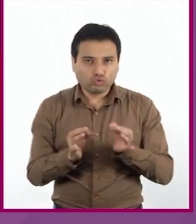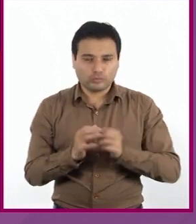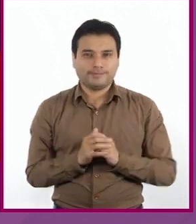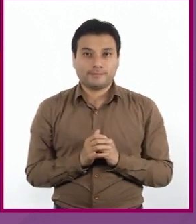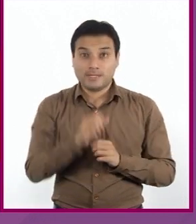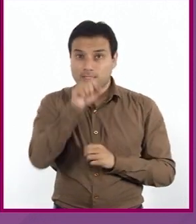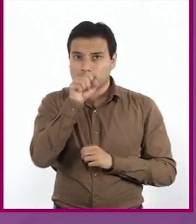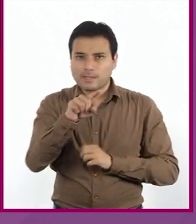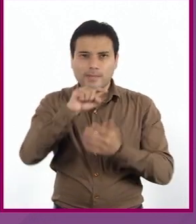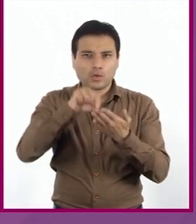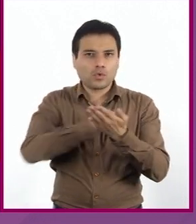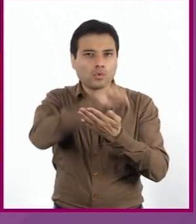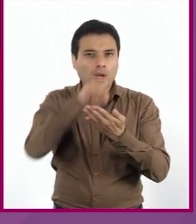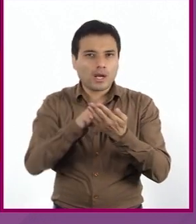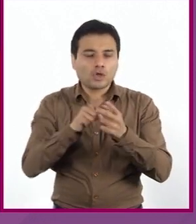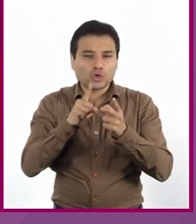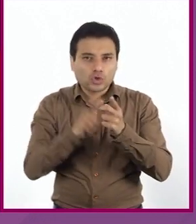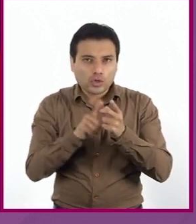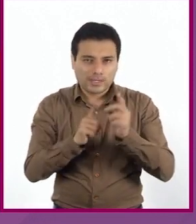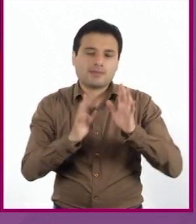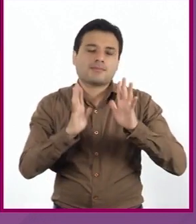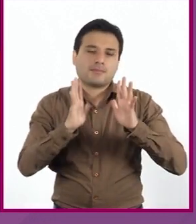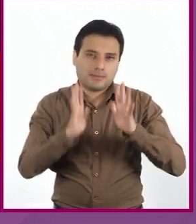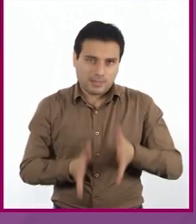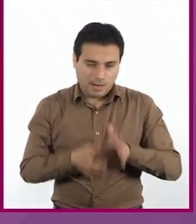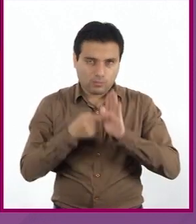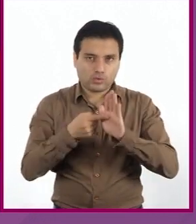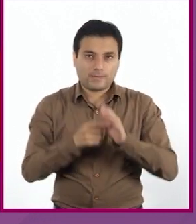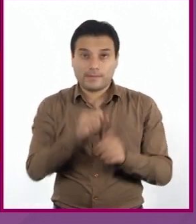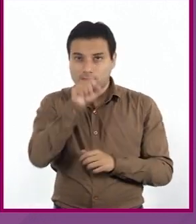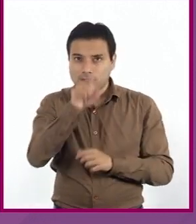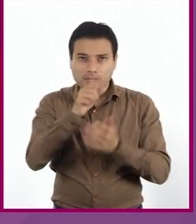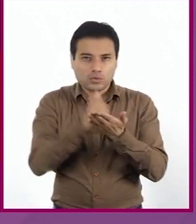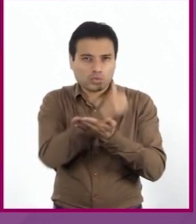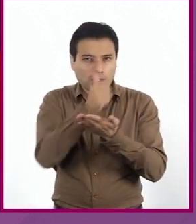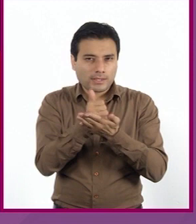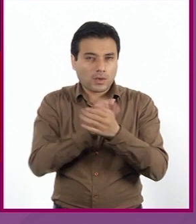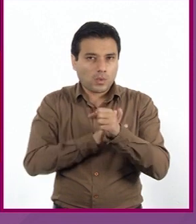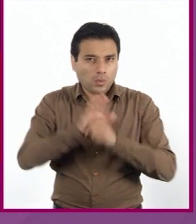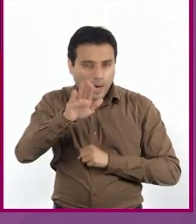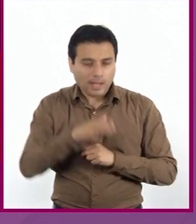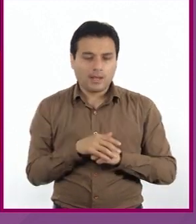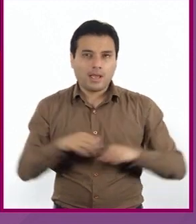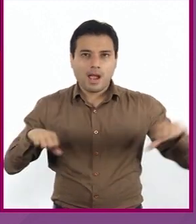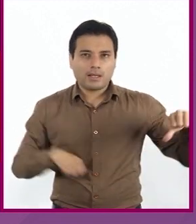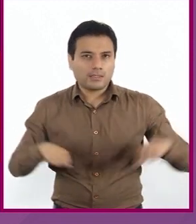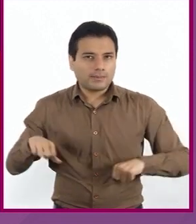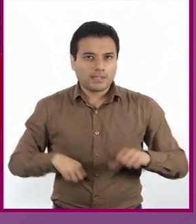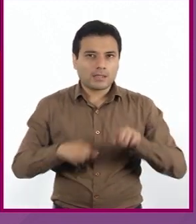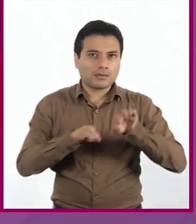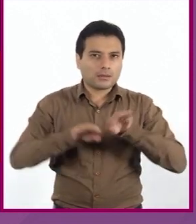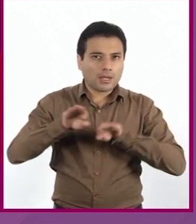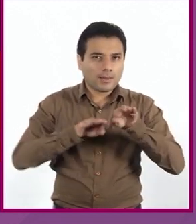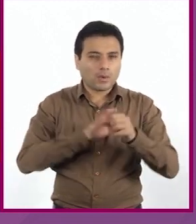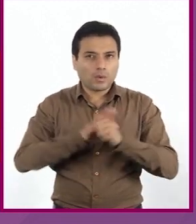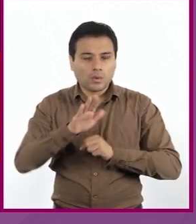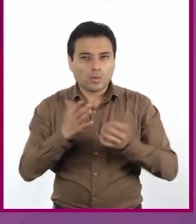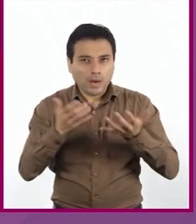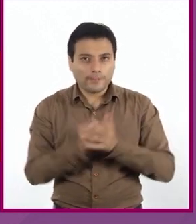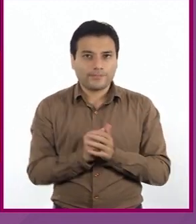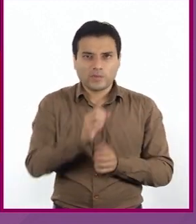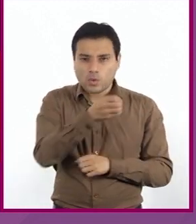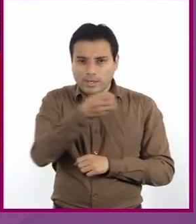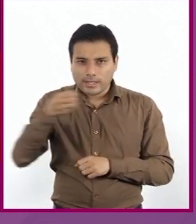las regiones en las que se desarrolló, sus principales ciudades, sus actividades económicas, su